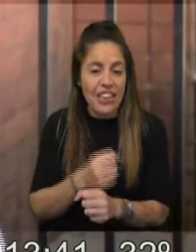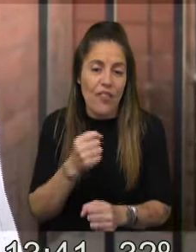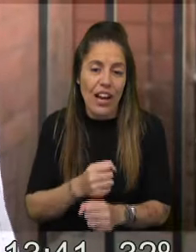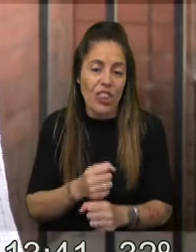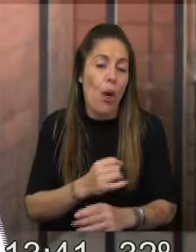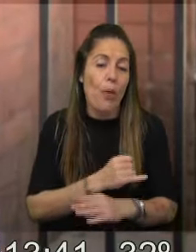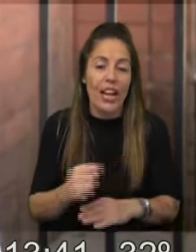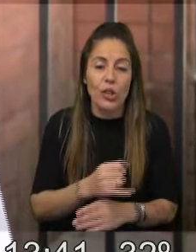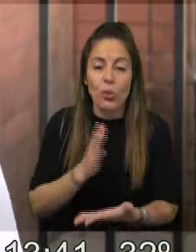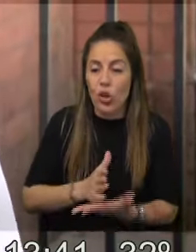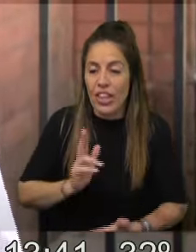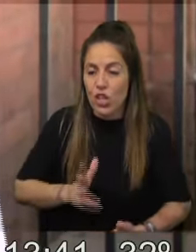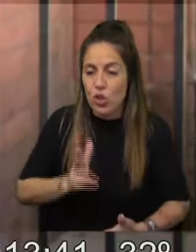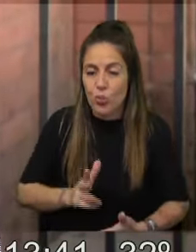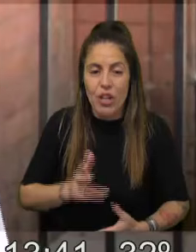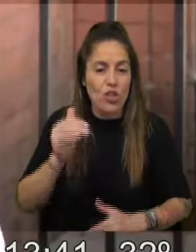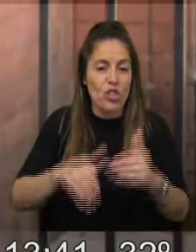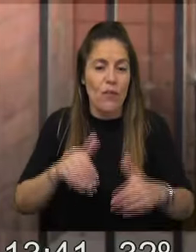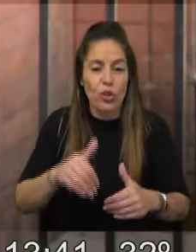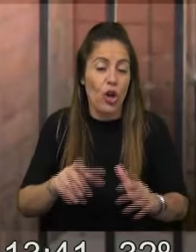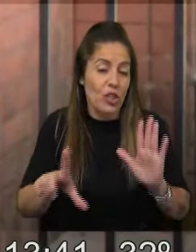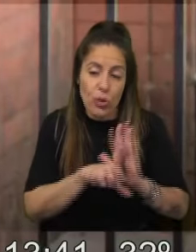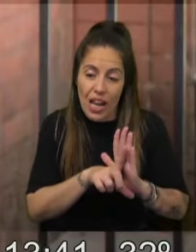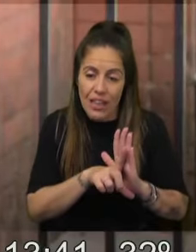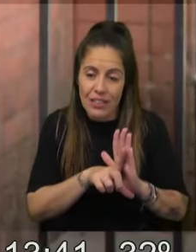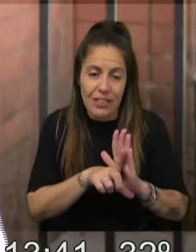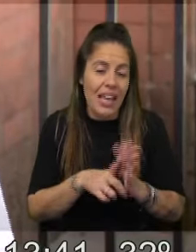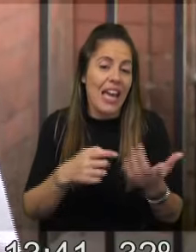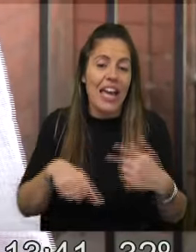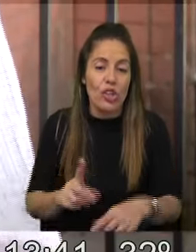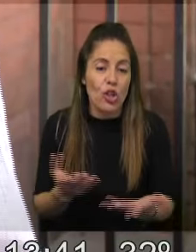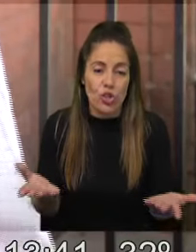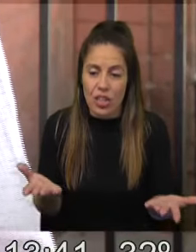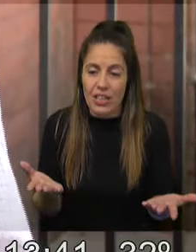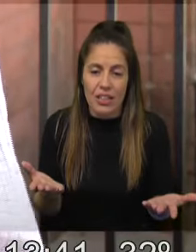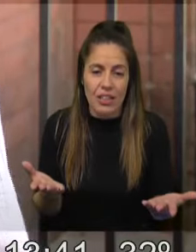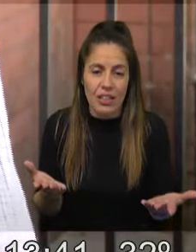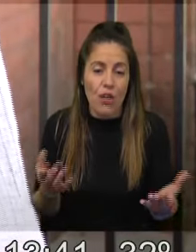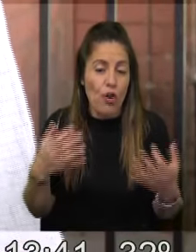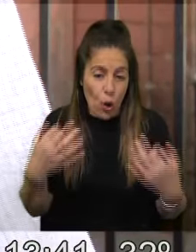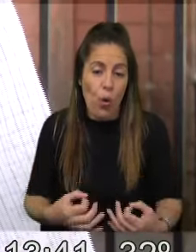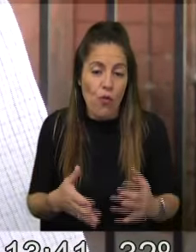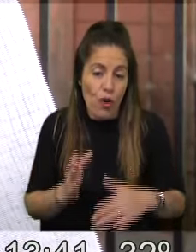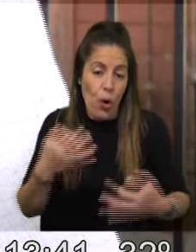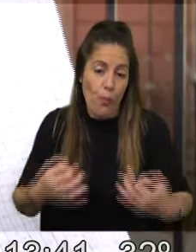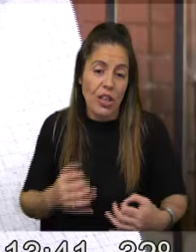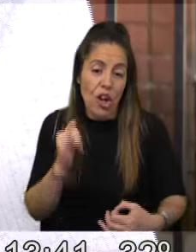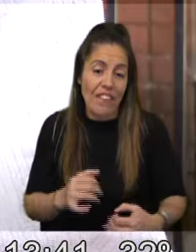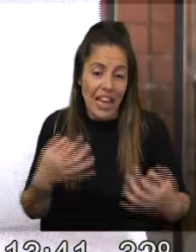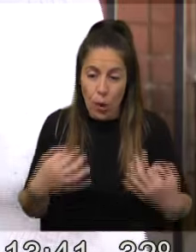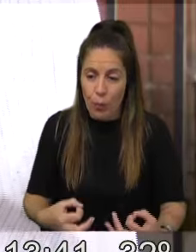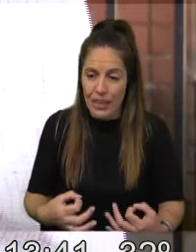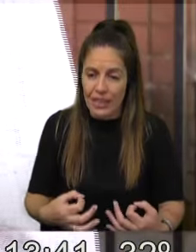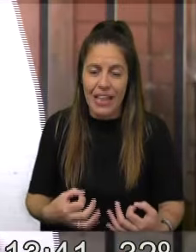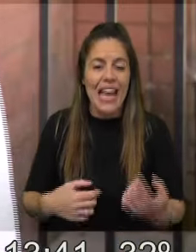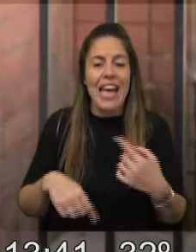el Instituto de Derechos Humanos se votó y es una ley. Entonces, por lo tanto, fueron cumpliendo lo que había que cumplir. Y en